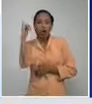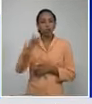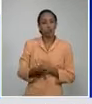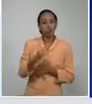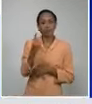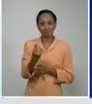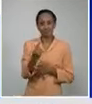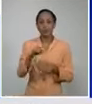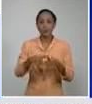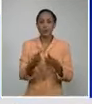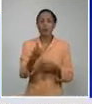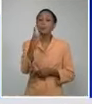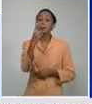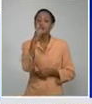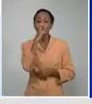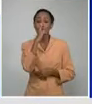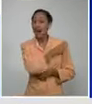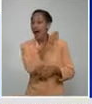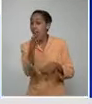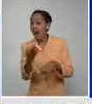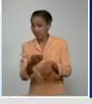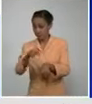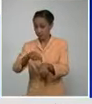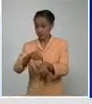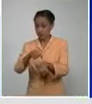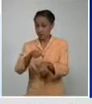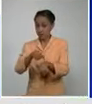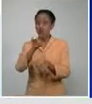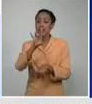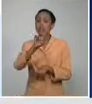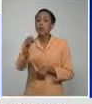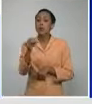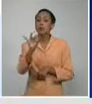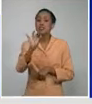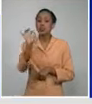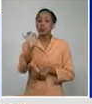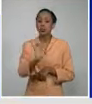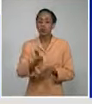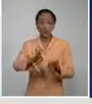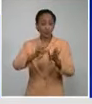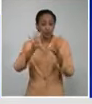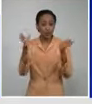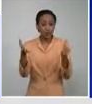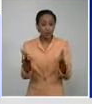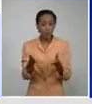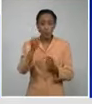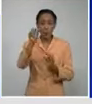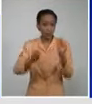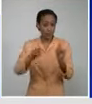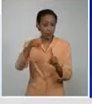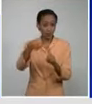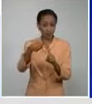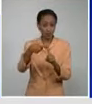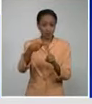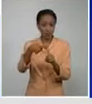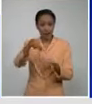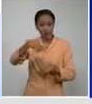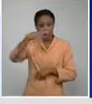de noviembre a la fecha, pues el 15,7% de todos los pacientes diagnosticados en